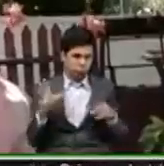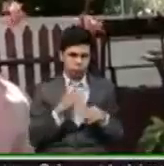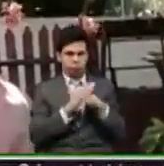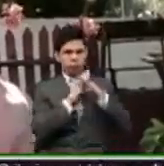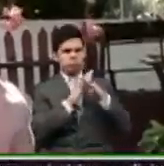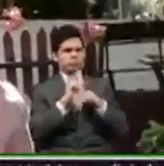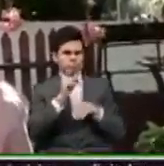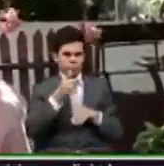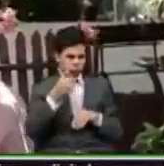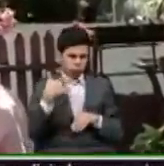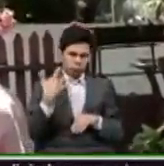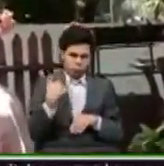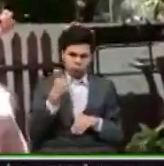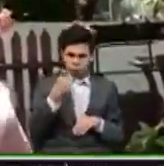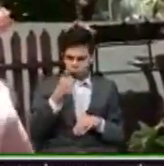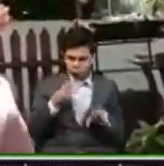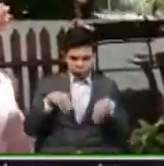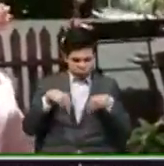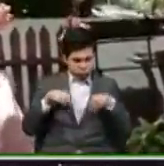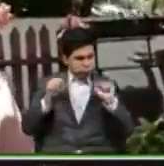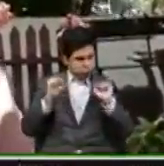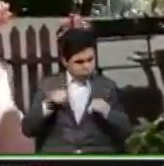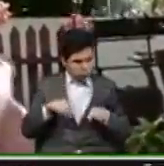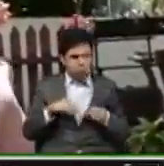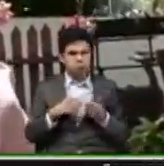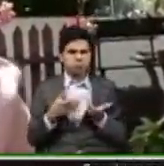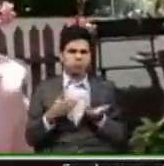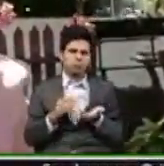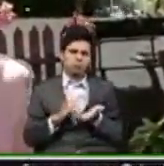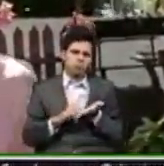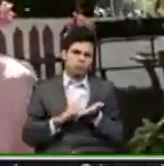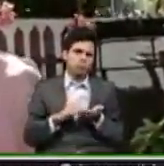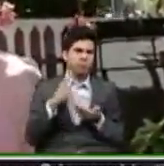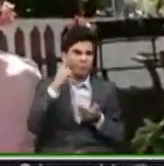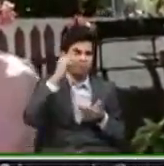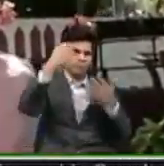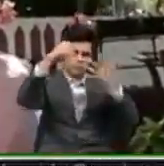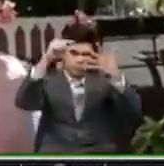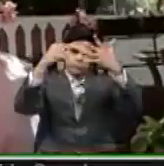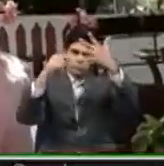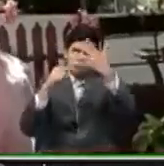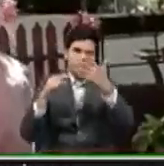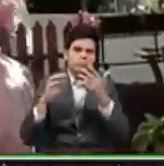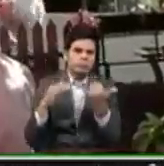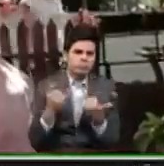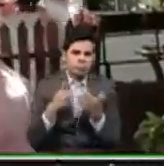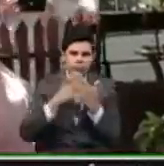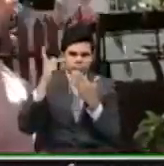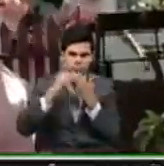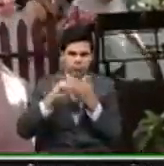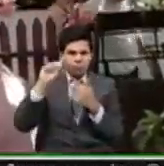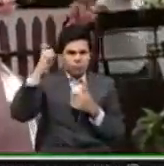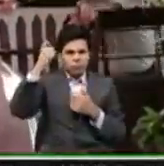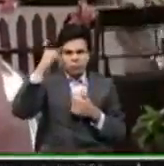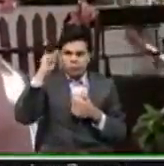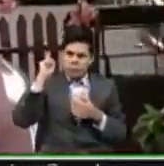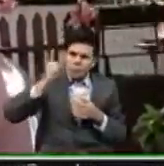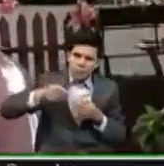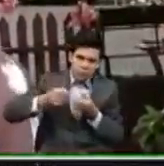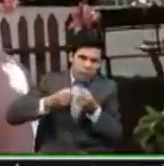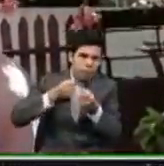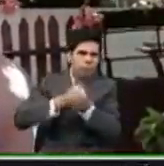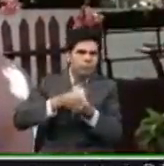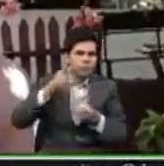estamos de acuerdo en que eso se suceda, porque causa bien y pues son los proyectos del gobierno y hay que